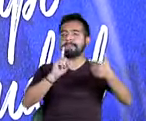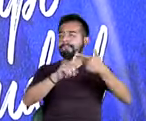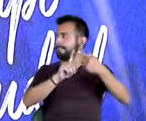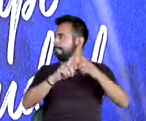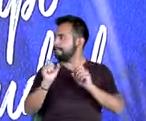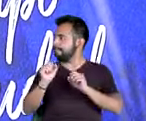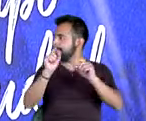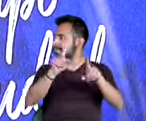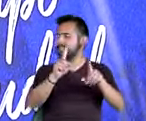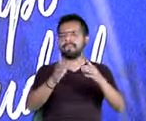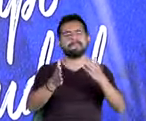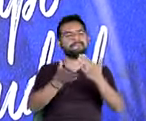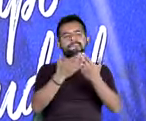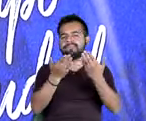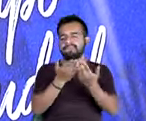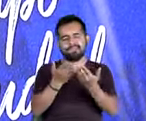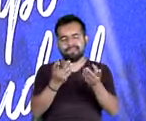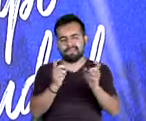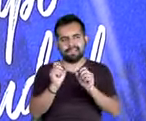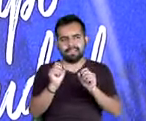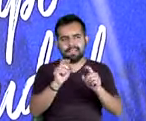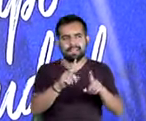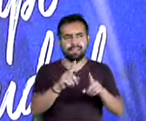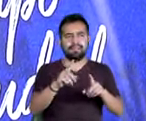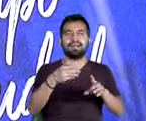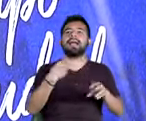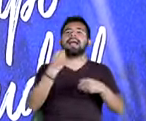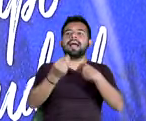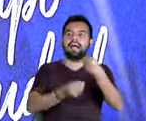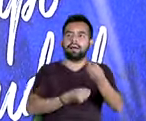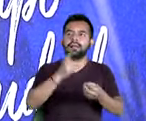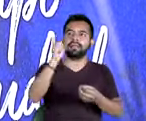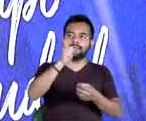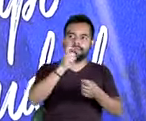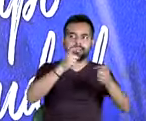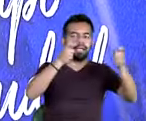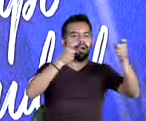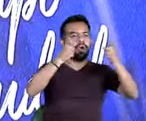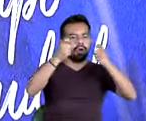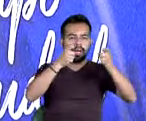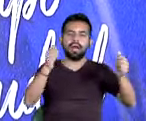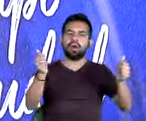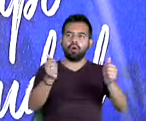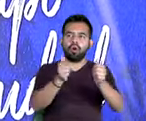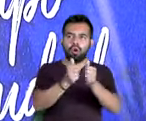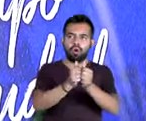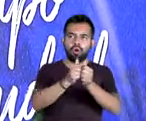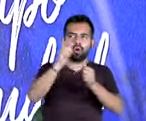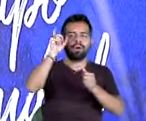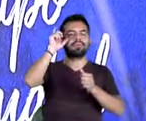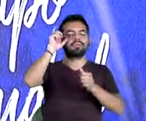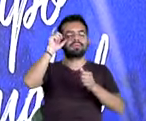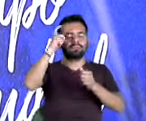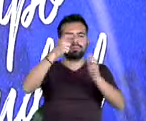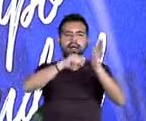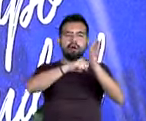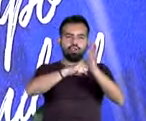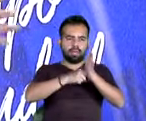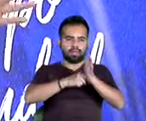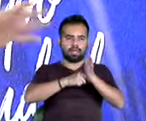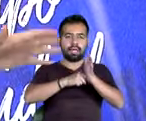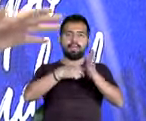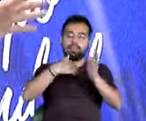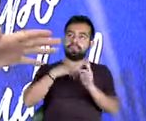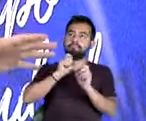es muy fácil de ser contestada y la respuesta directa es tengo que coordinar, entre otras, con la Contraloría General del Estado, ¿sí?, y